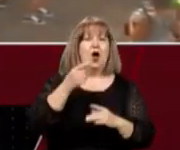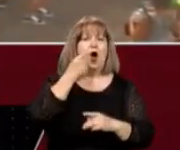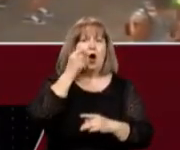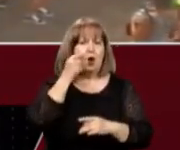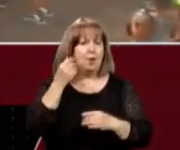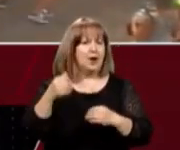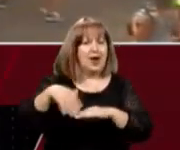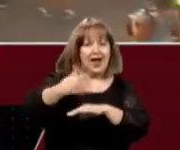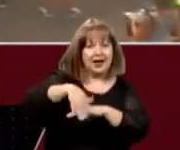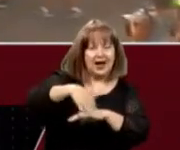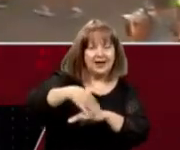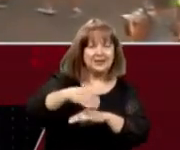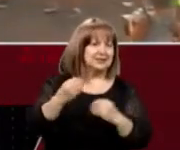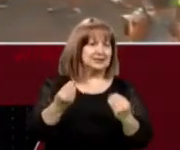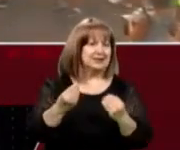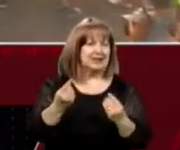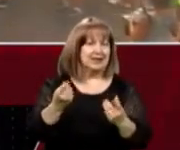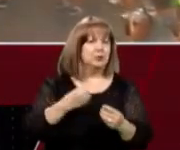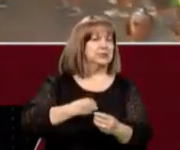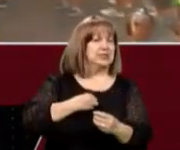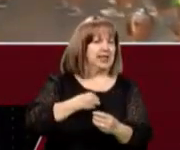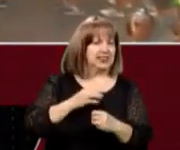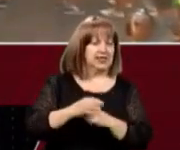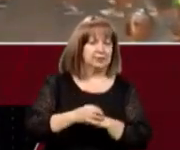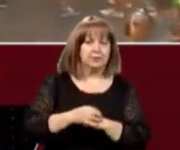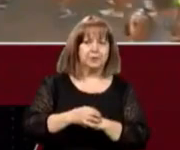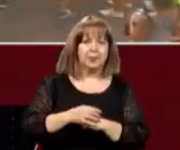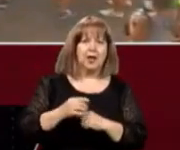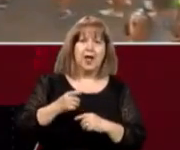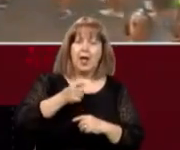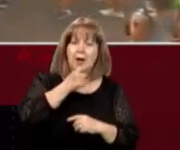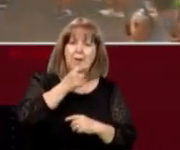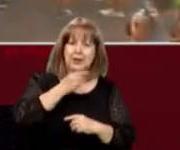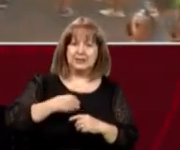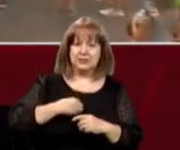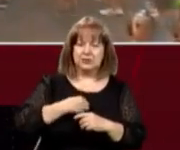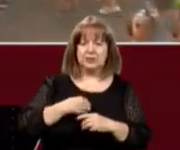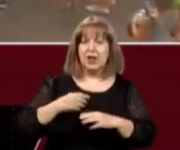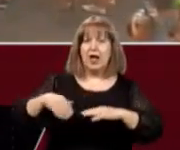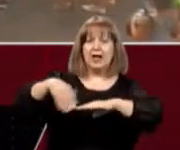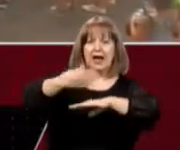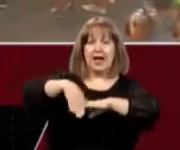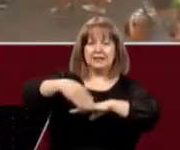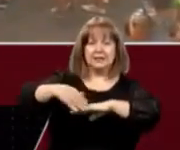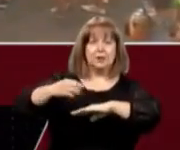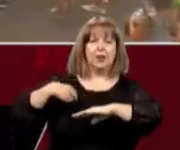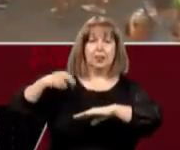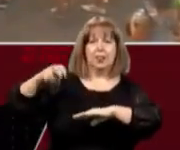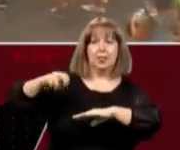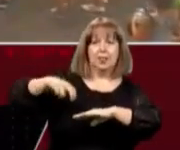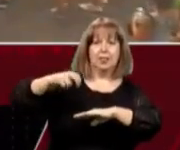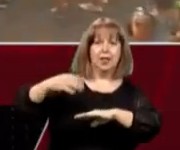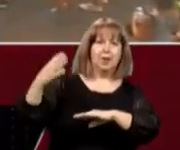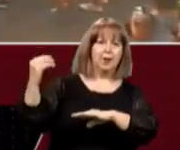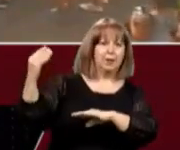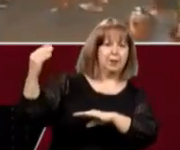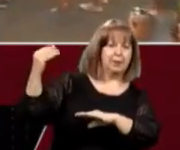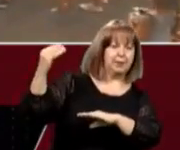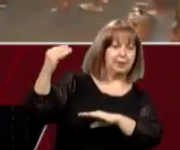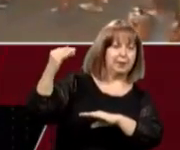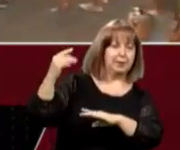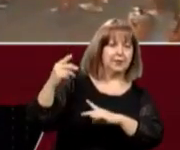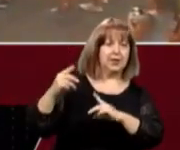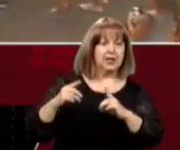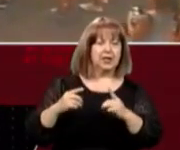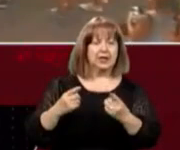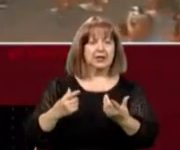que cambiarlo? Bueno, creo que el tema del acoso callejero es algo que no se ha logrado cambiar tanto. Si bien yo personalmente